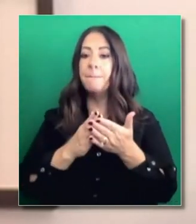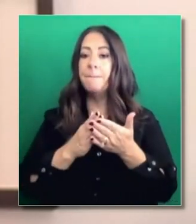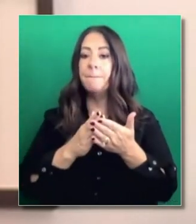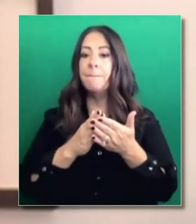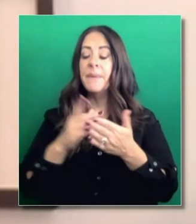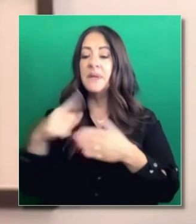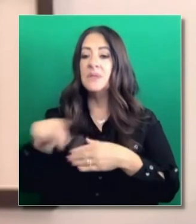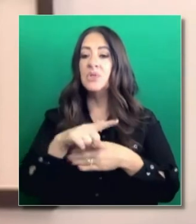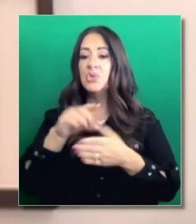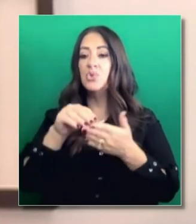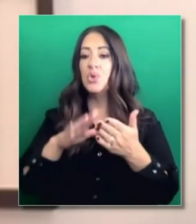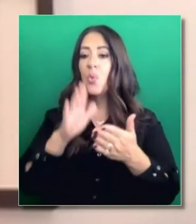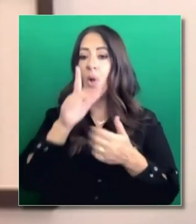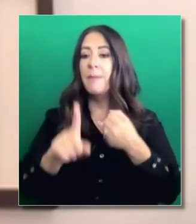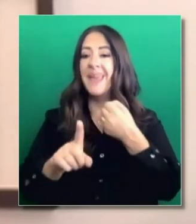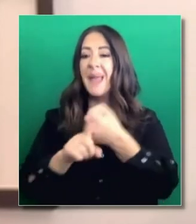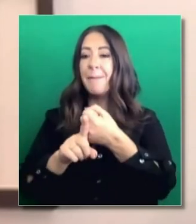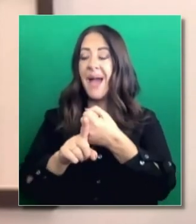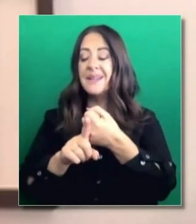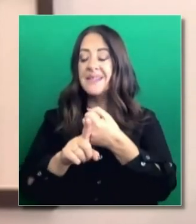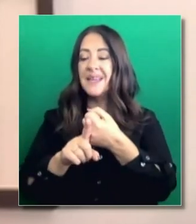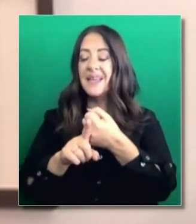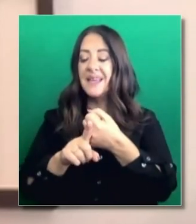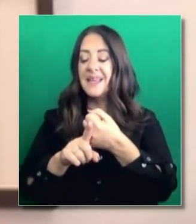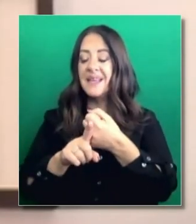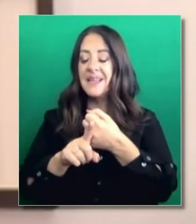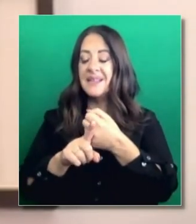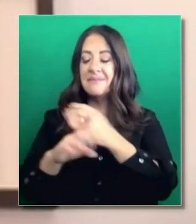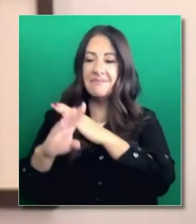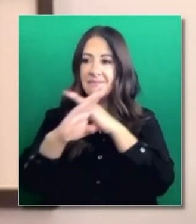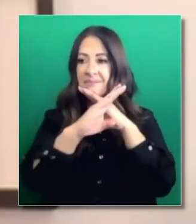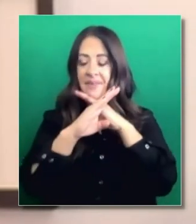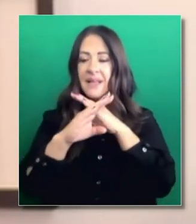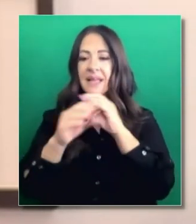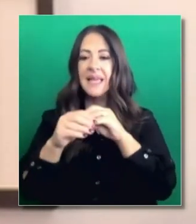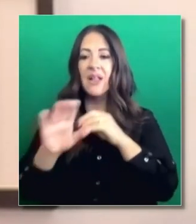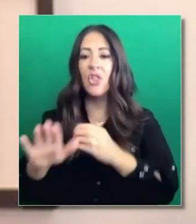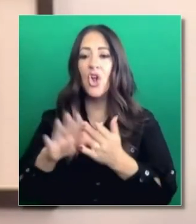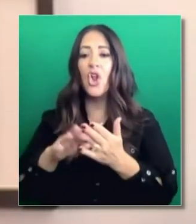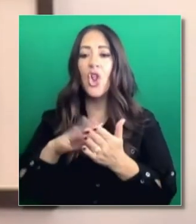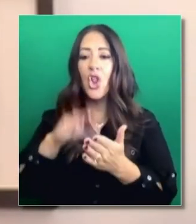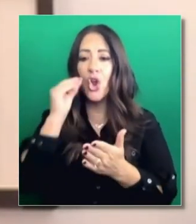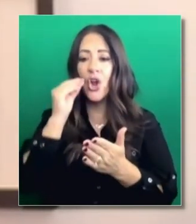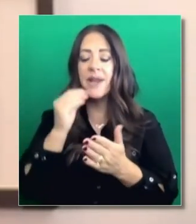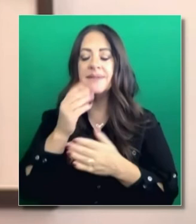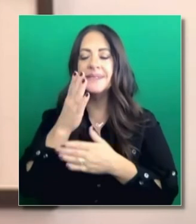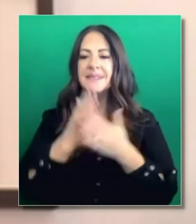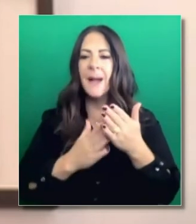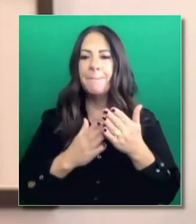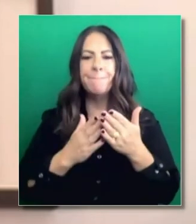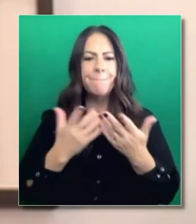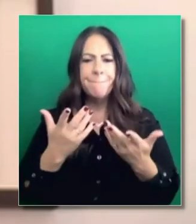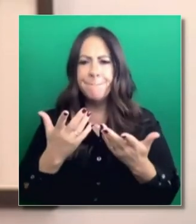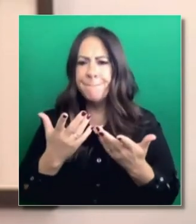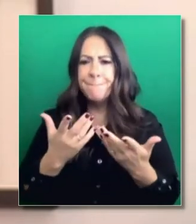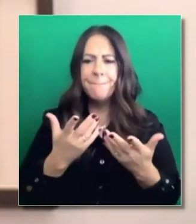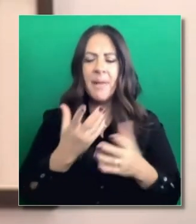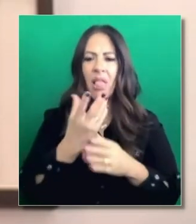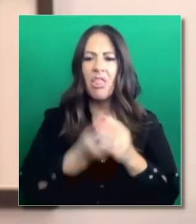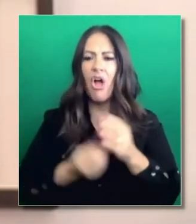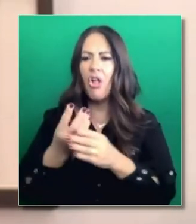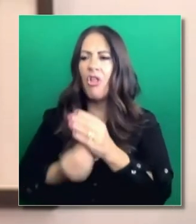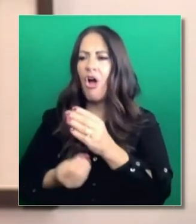que sí, habrá impactos en el aprendizaje para estudiantes e impactos en